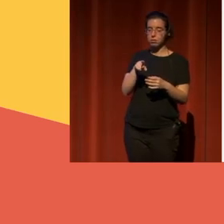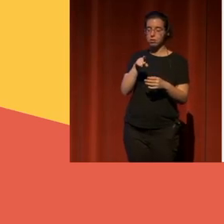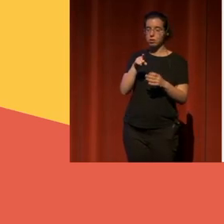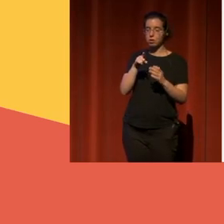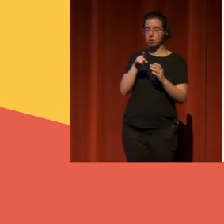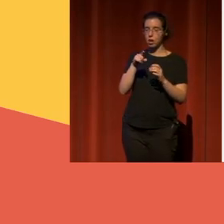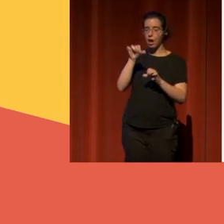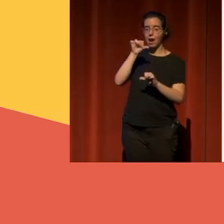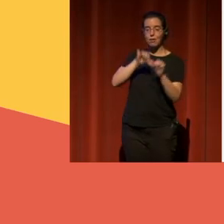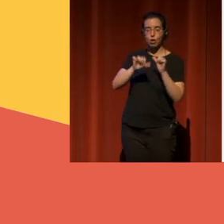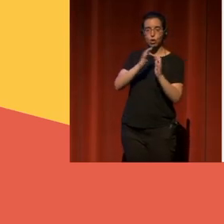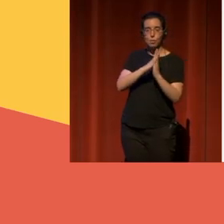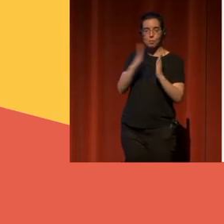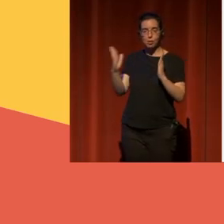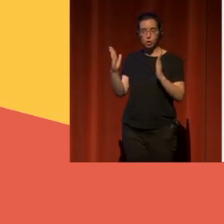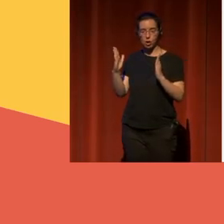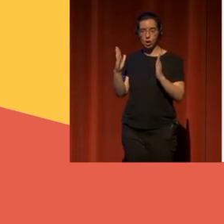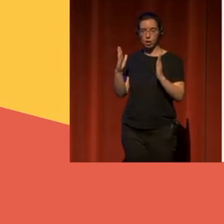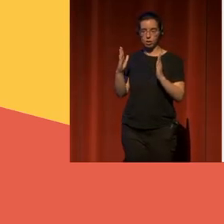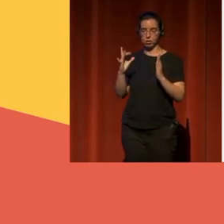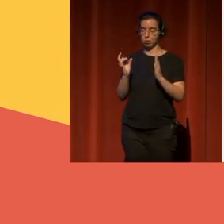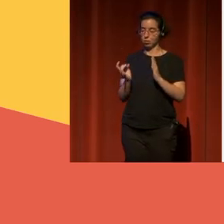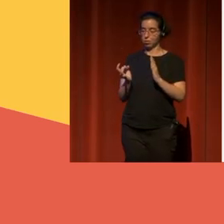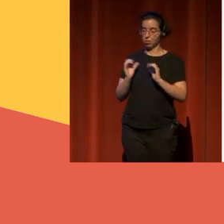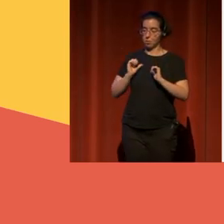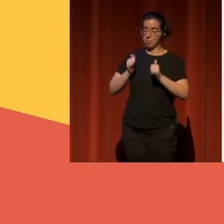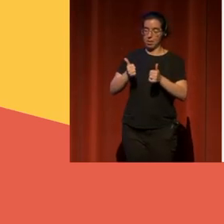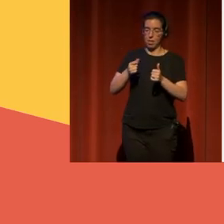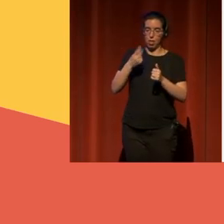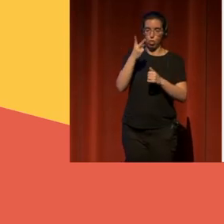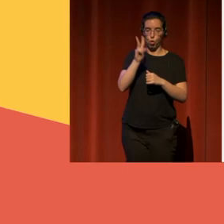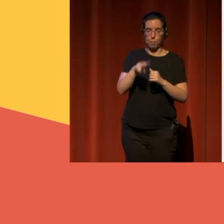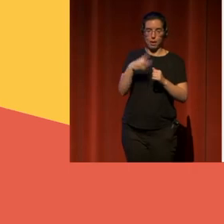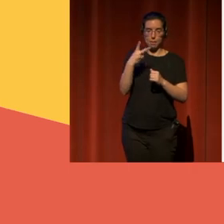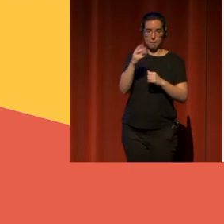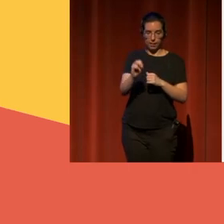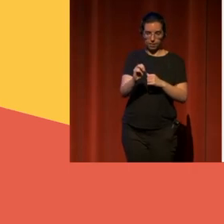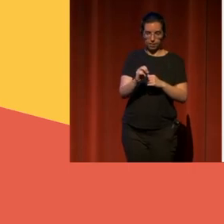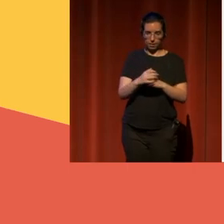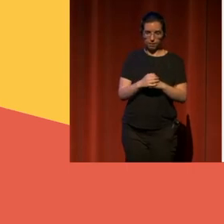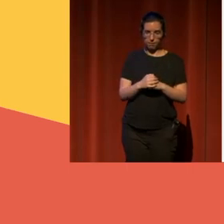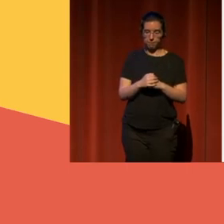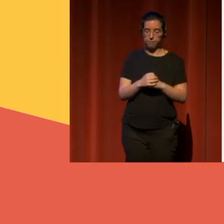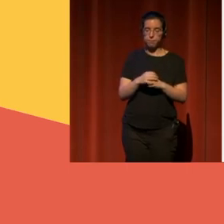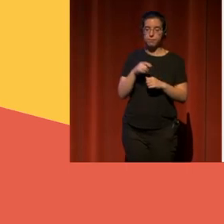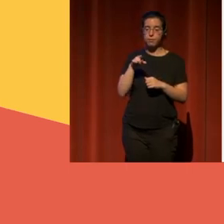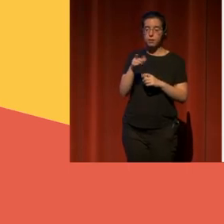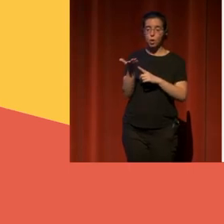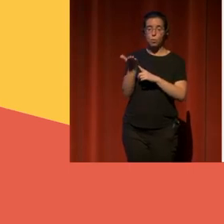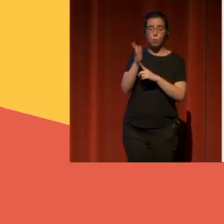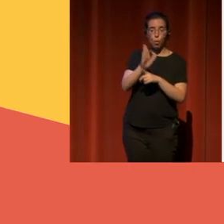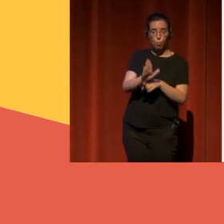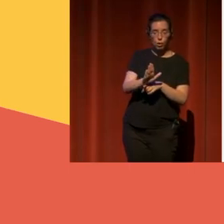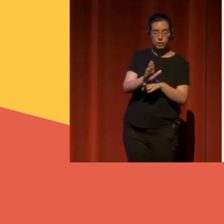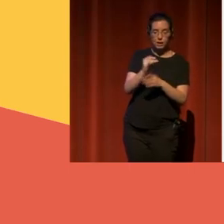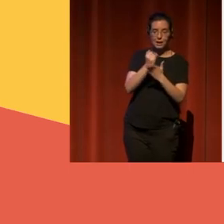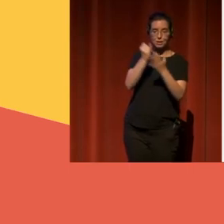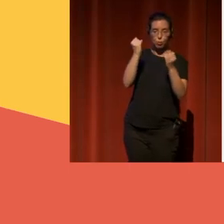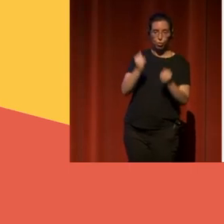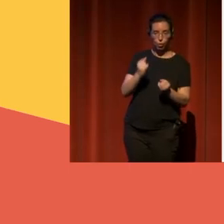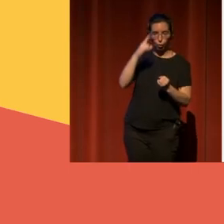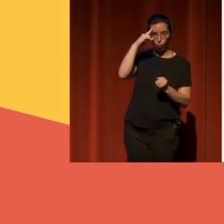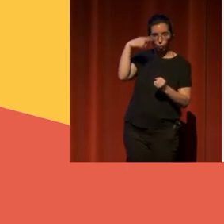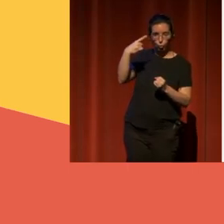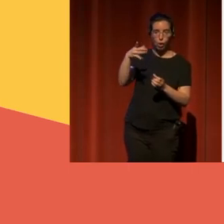bibliotecarios distribuidos data de 2020. La propuesta se orienta a instituciones culturales, incluidas las